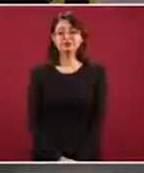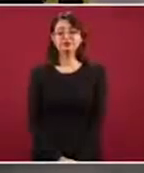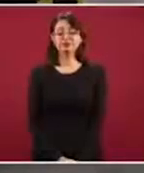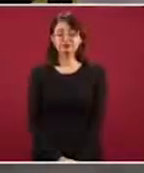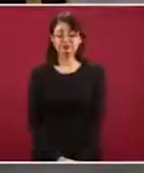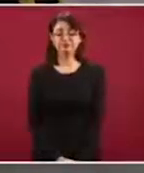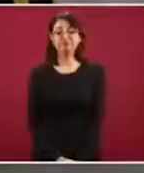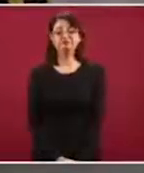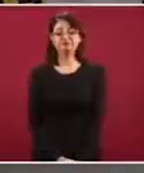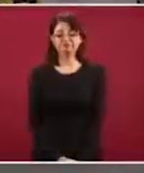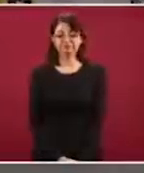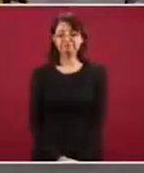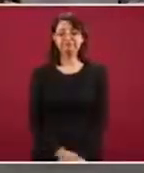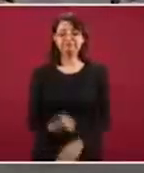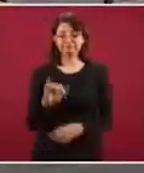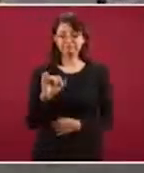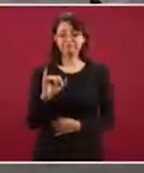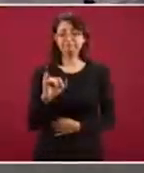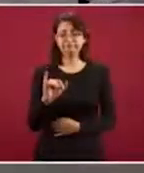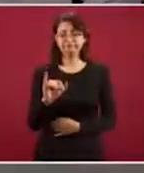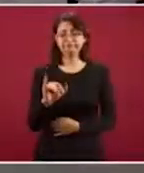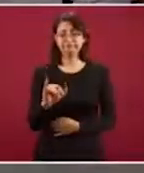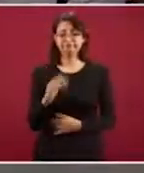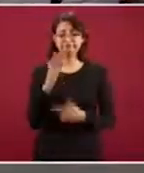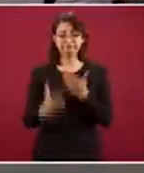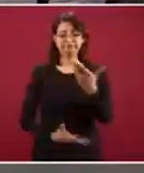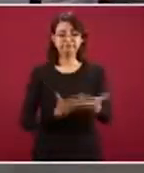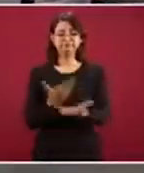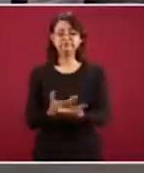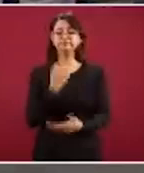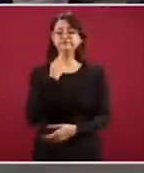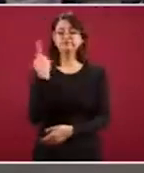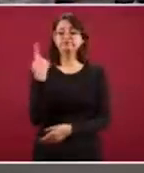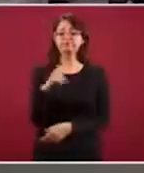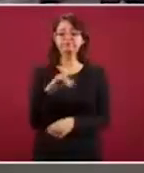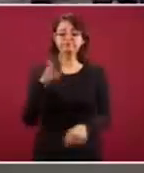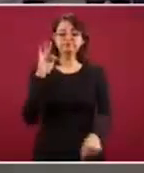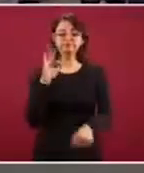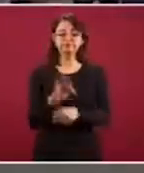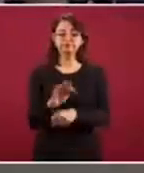Beltrones? Sí, es la solicitud de un amparo